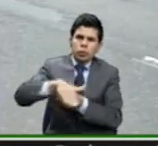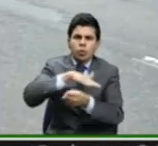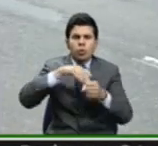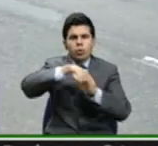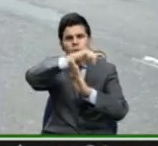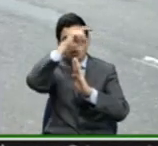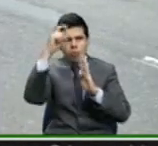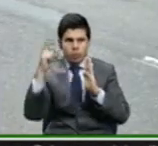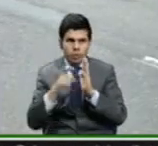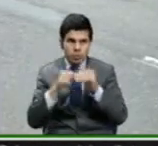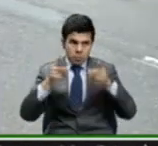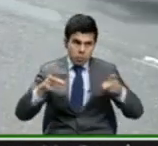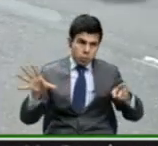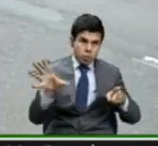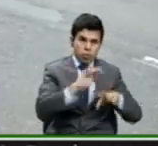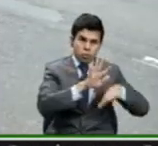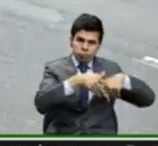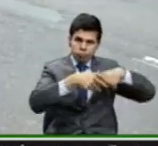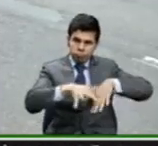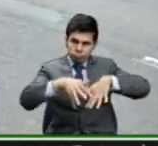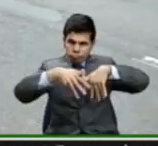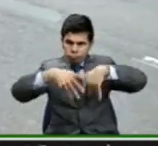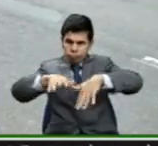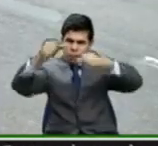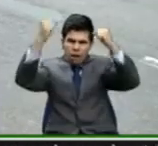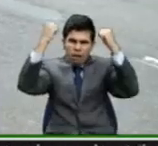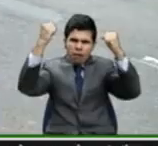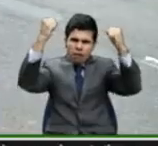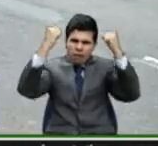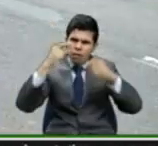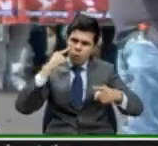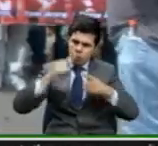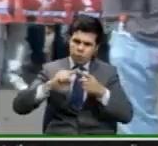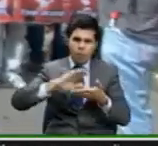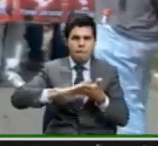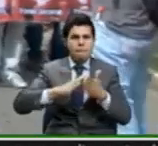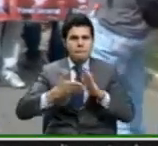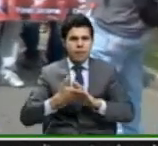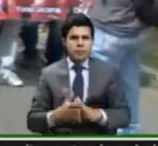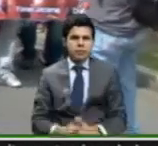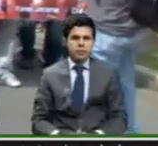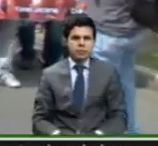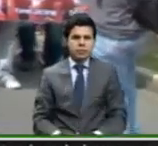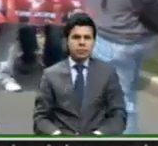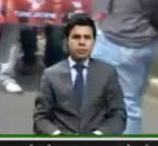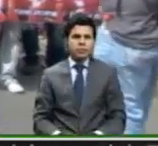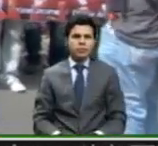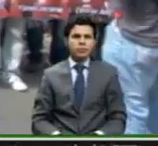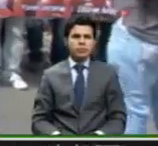pues todos marcharon y a una sola voz clamaron por la paz.